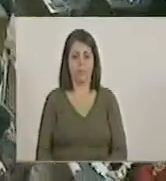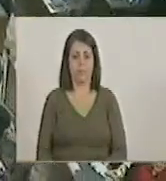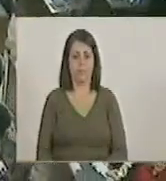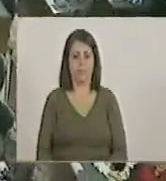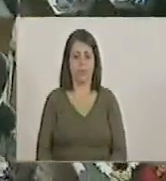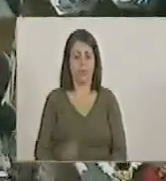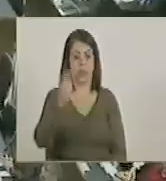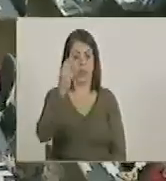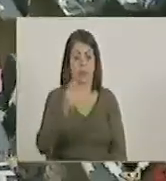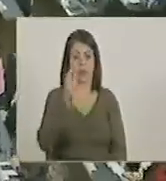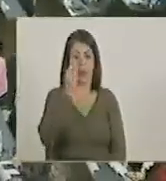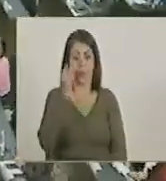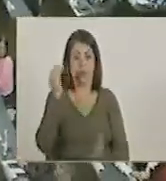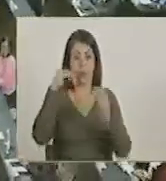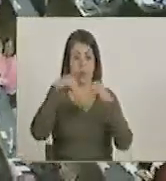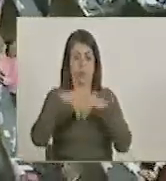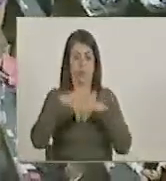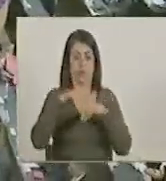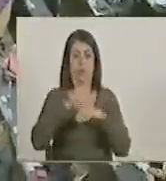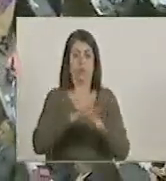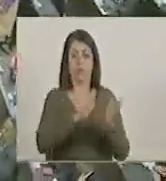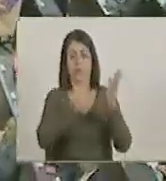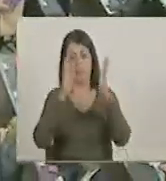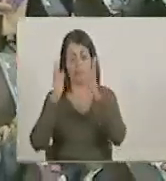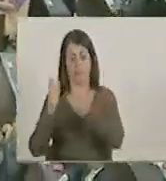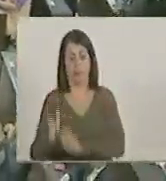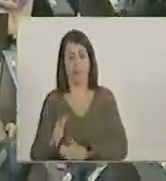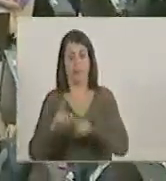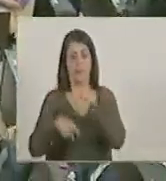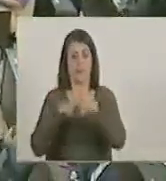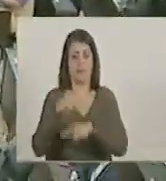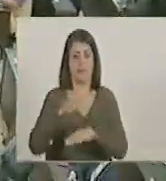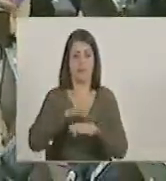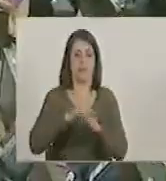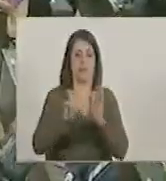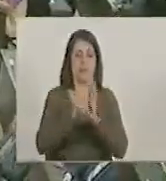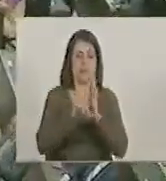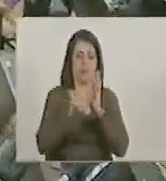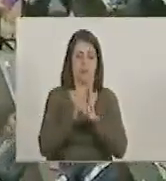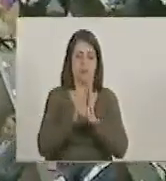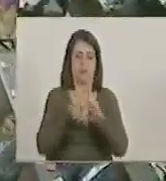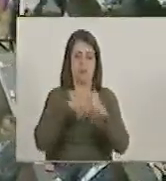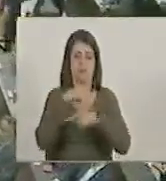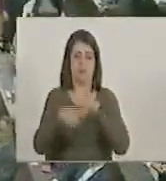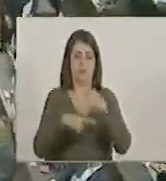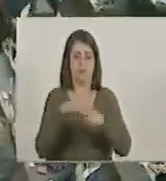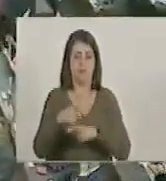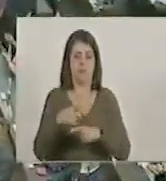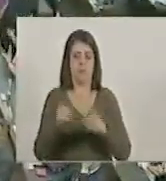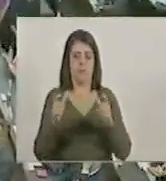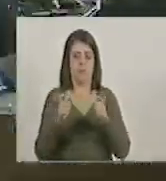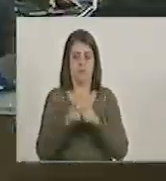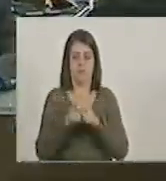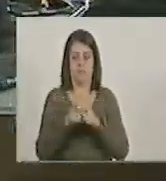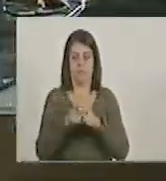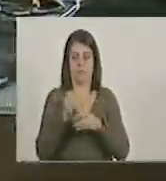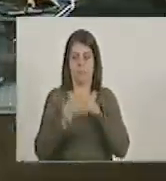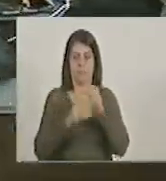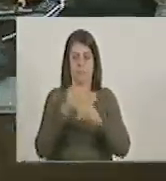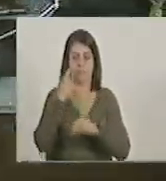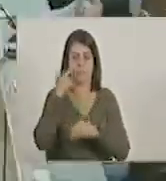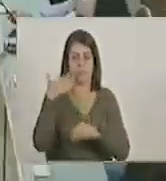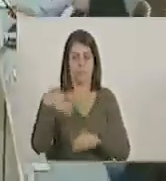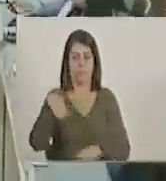La diputada y los diputados que estén de acuerdo en diferir el debate de esta ley para próximas sesiones, hacerlo con la señal de